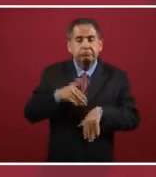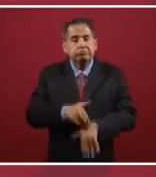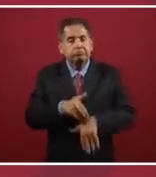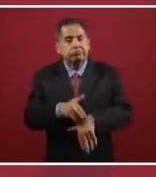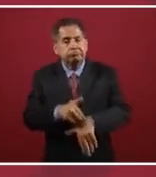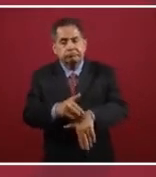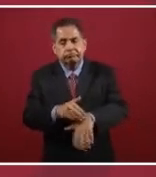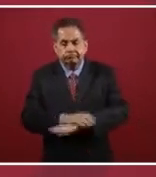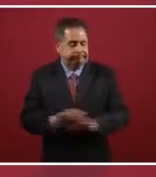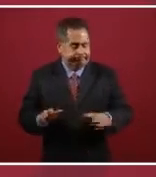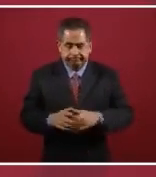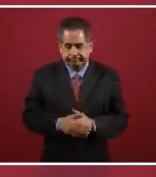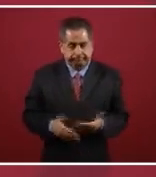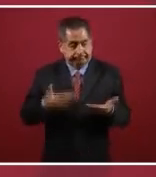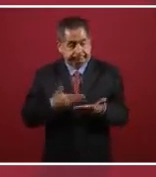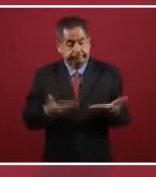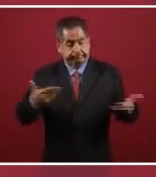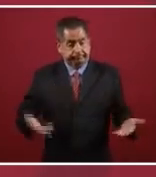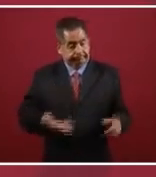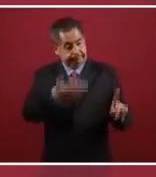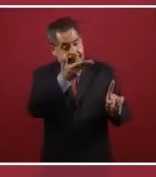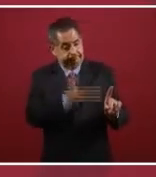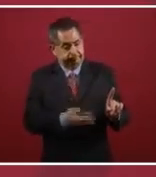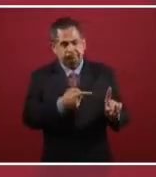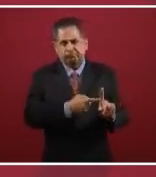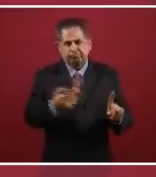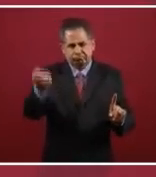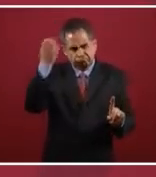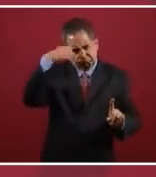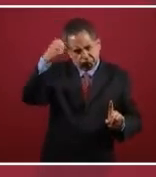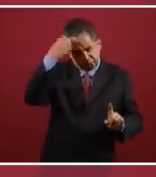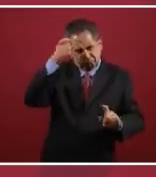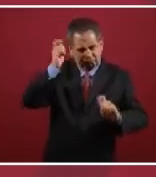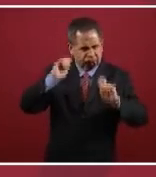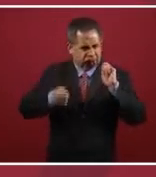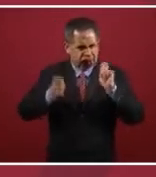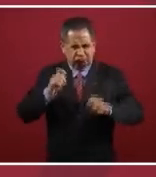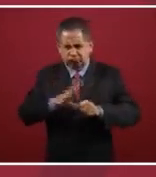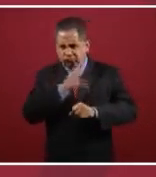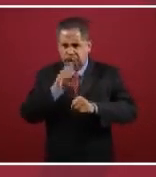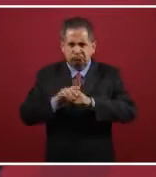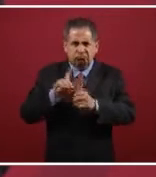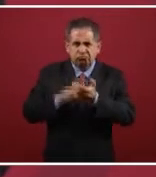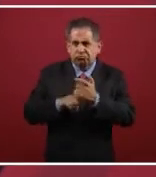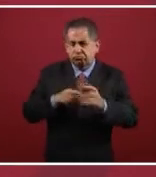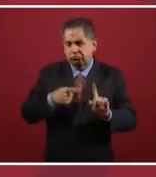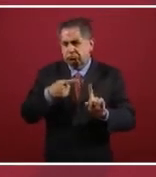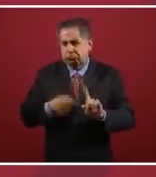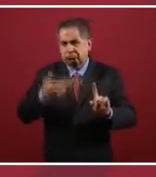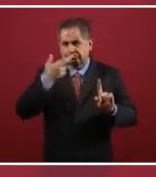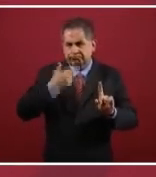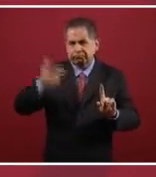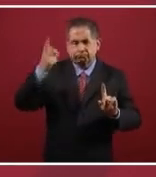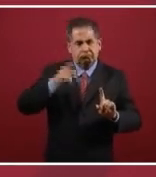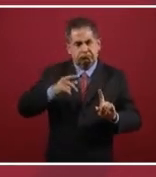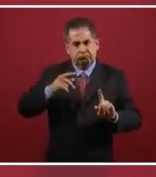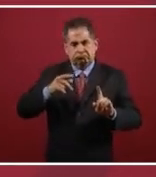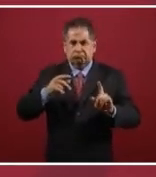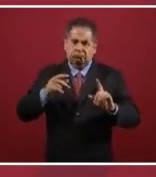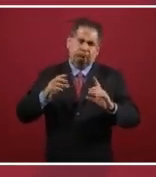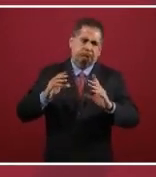ahora este señor es un experto una especialista de los mejores académicos